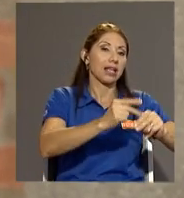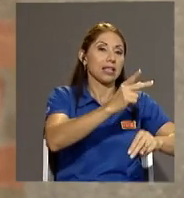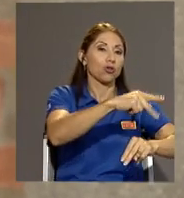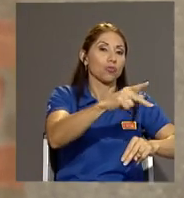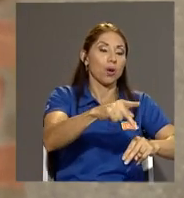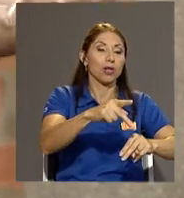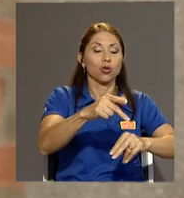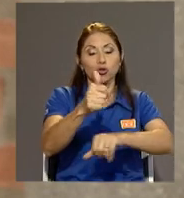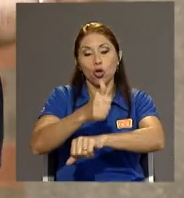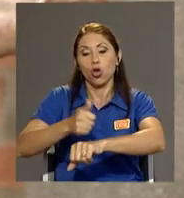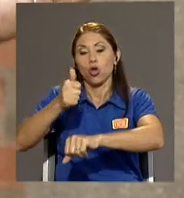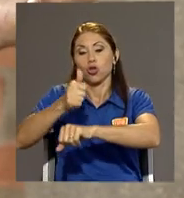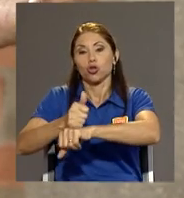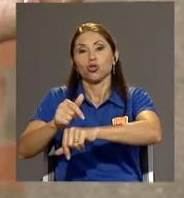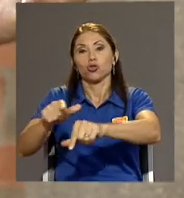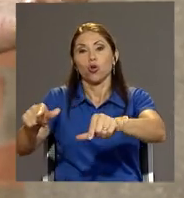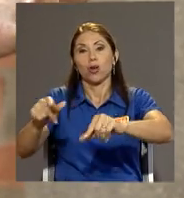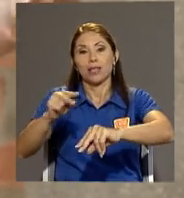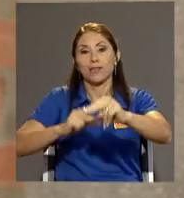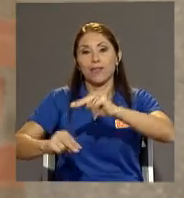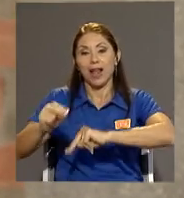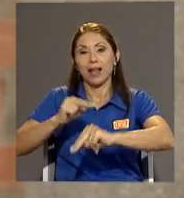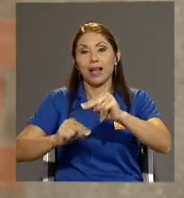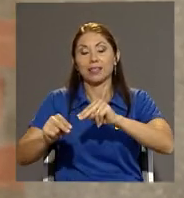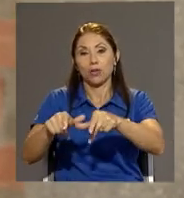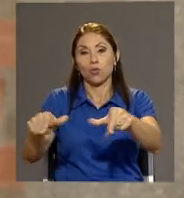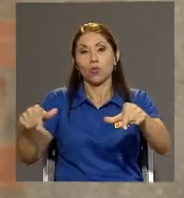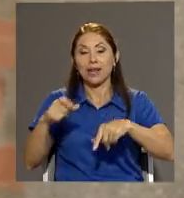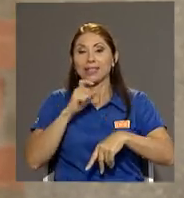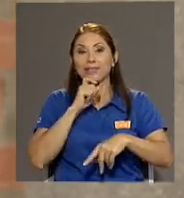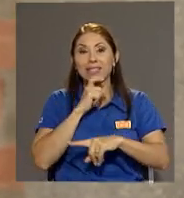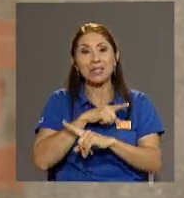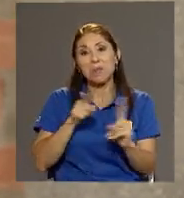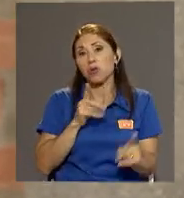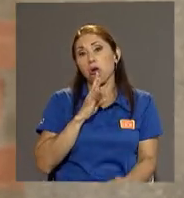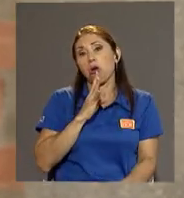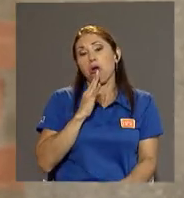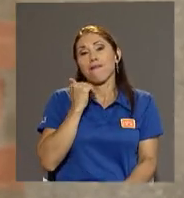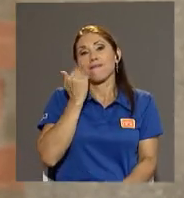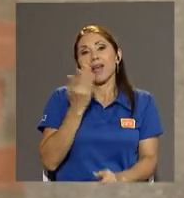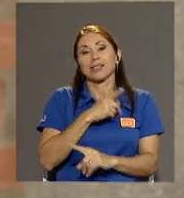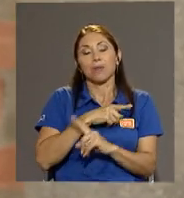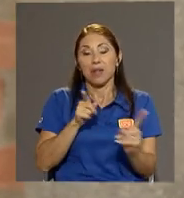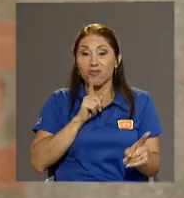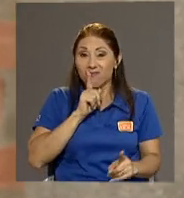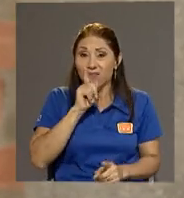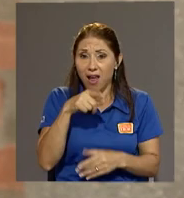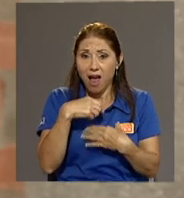difíciles. Pero muy fácil se dice y muy difícil se hace, porque